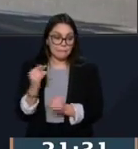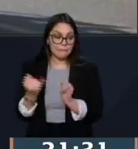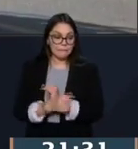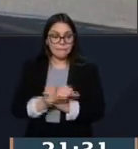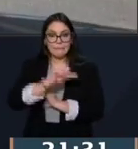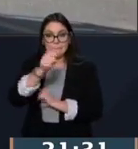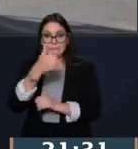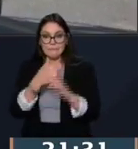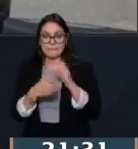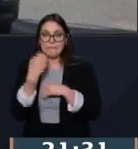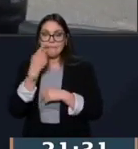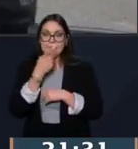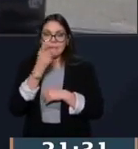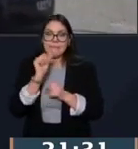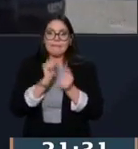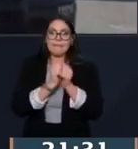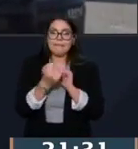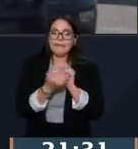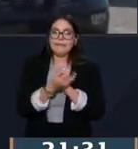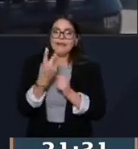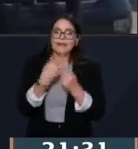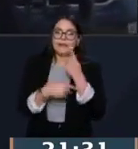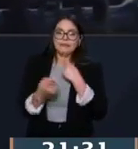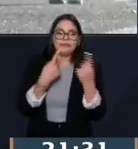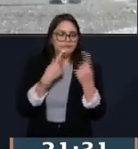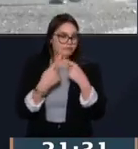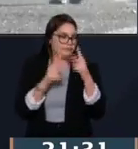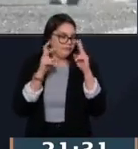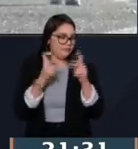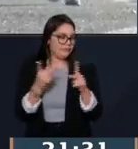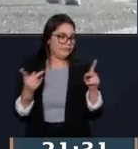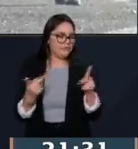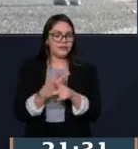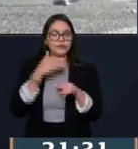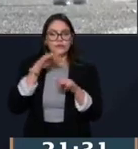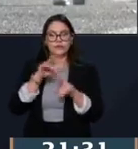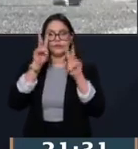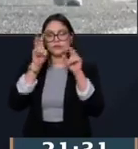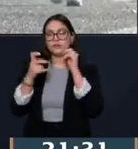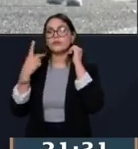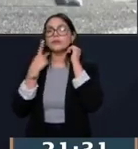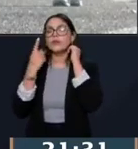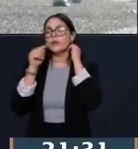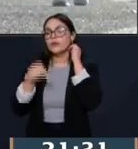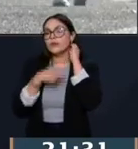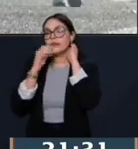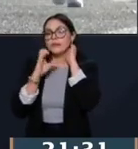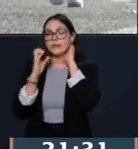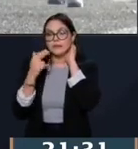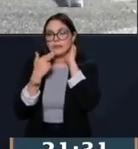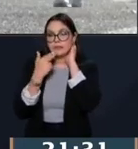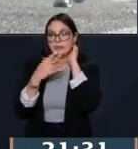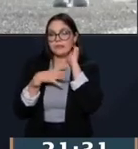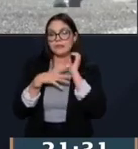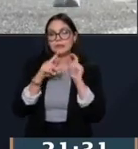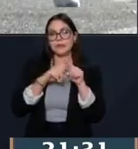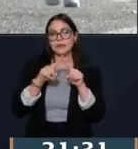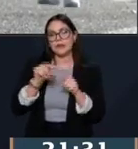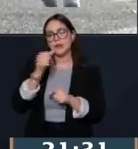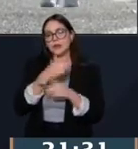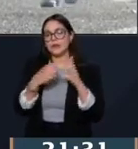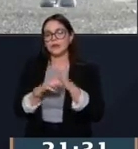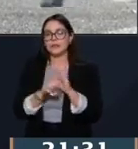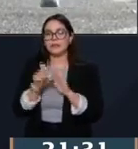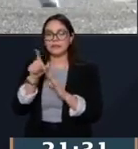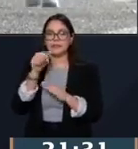lado también se ha ido generando toda una discusión a nivel de la clase política de Chihuahua, y acá hay todo otro rollo, porque